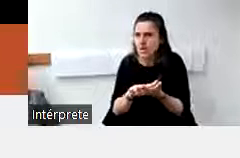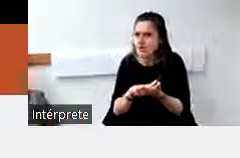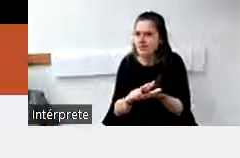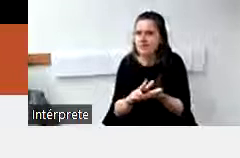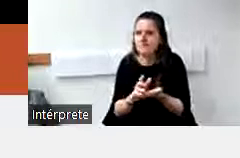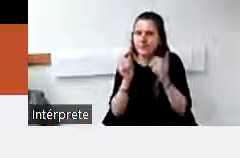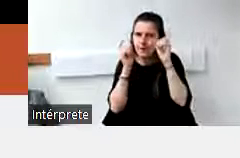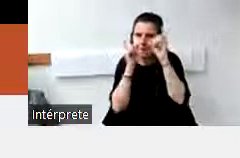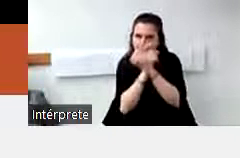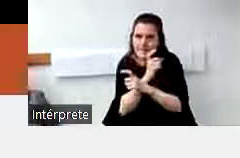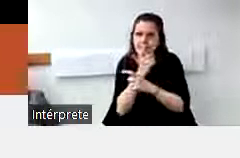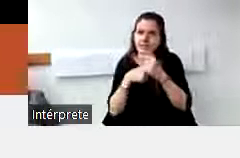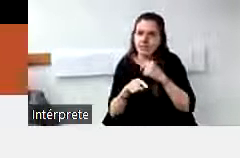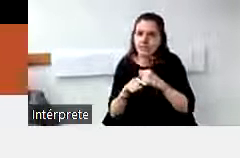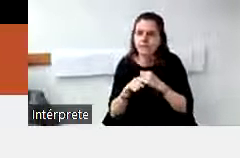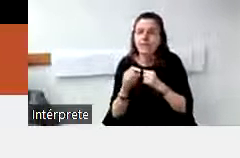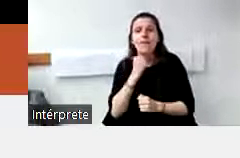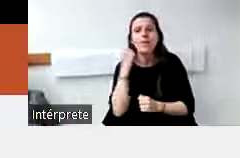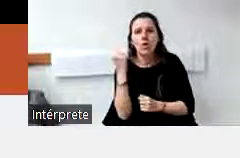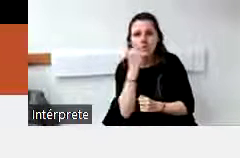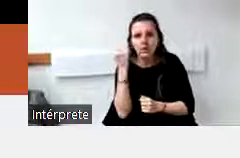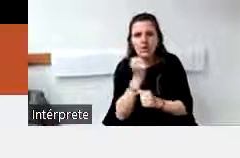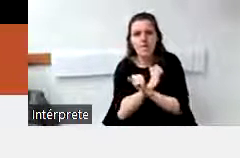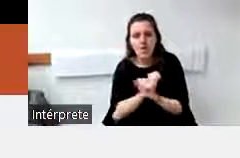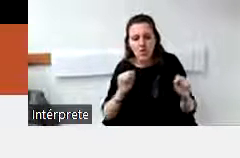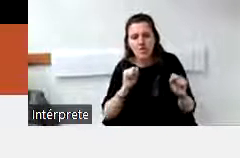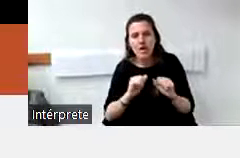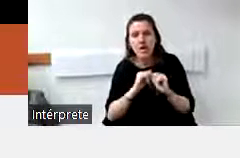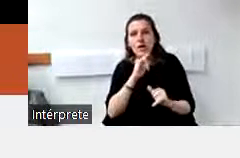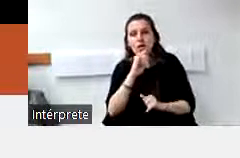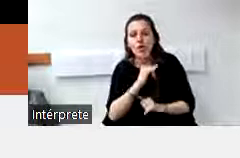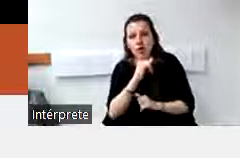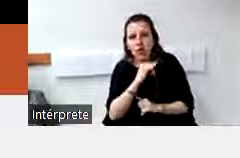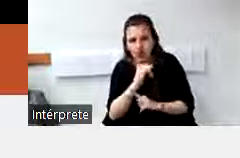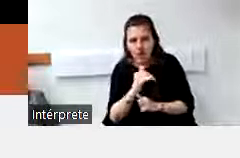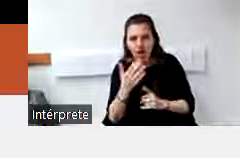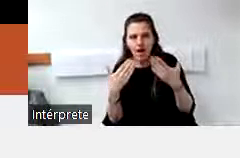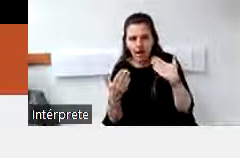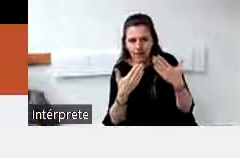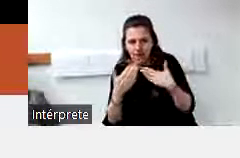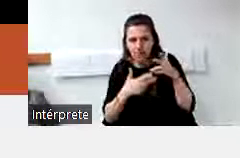en la infancia pequeña. Pero para eso hay que romper los propios